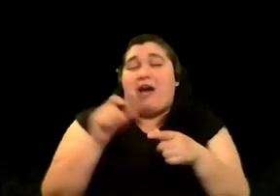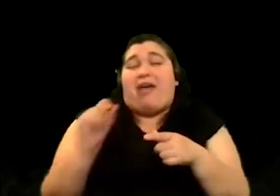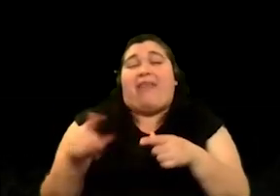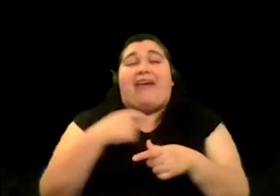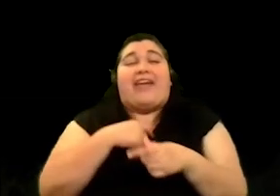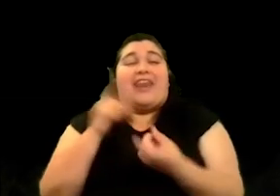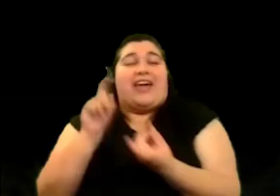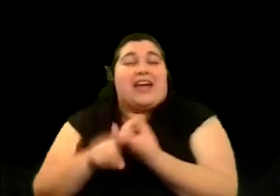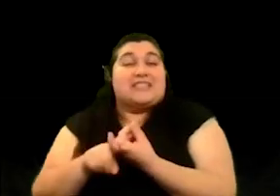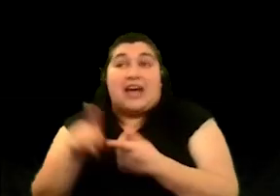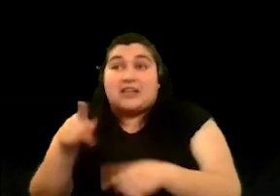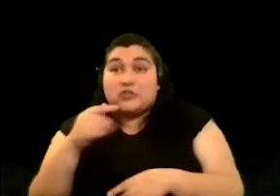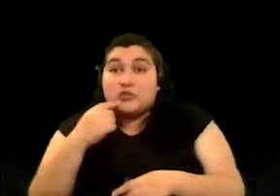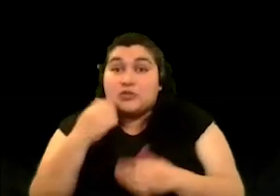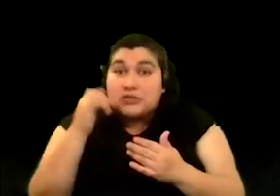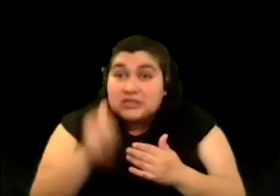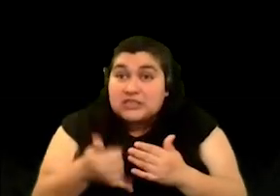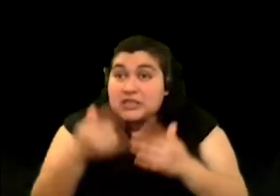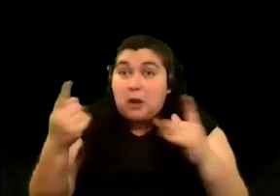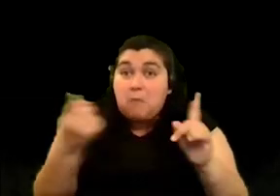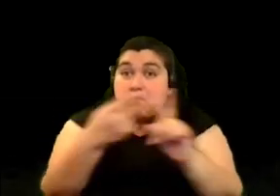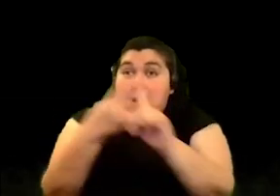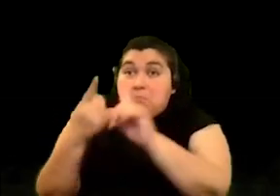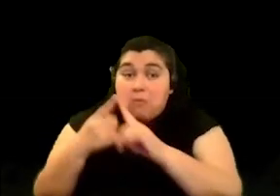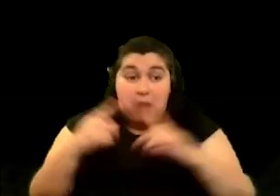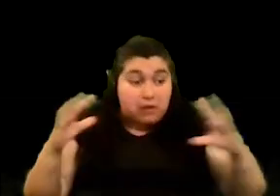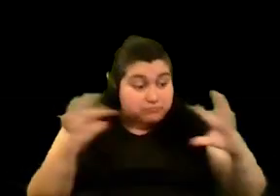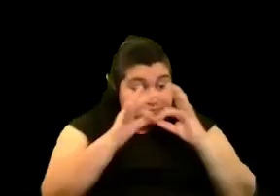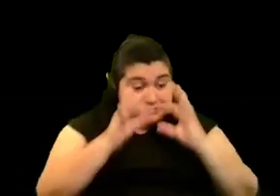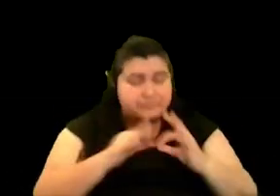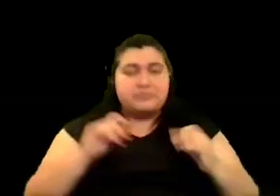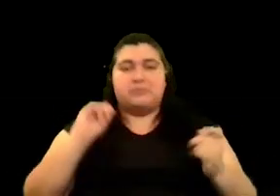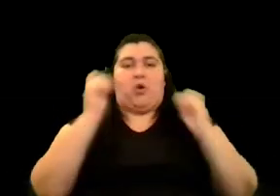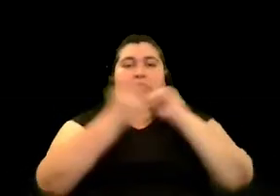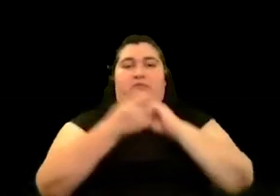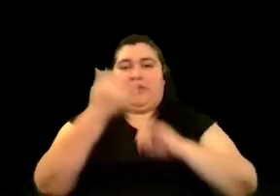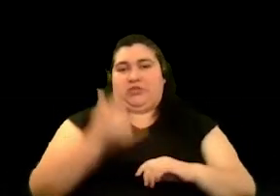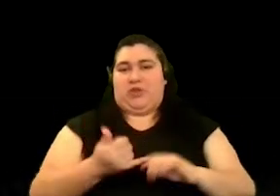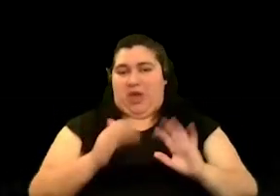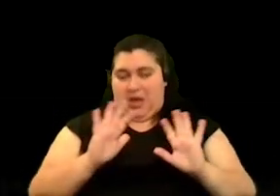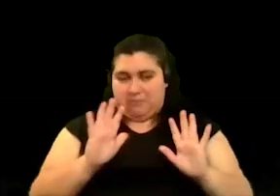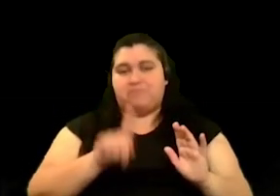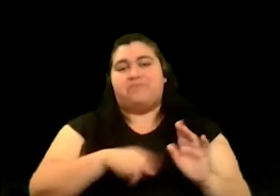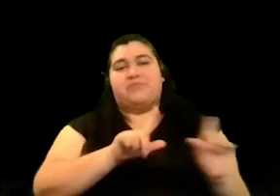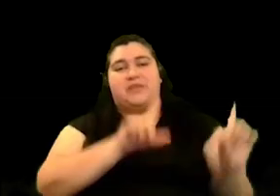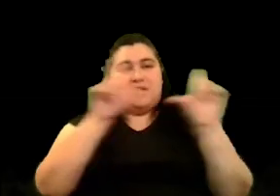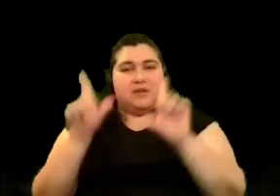se coinciden y ahí se hace la modificación. Pasemos a la siguiente,